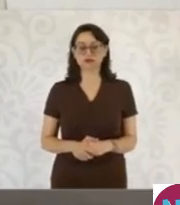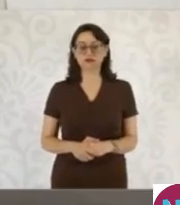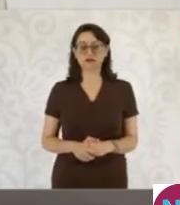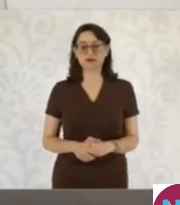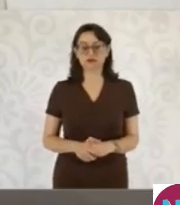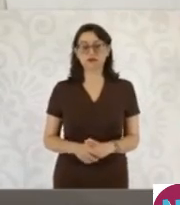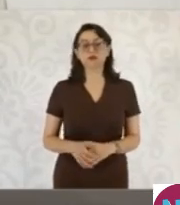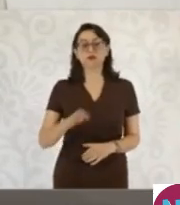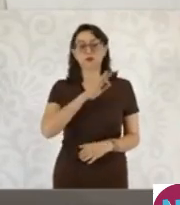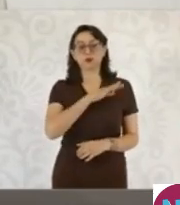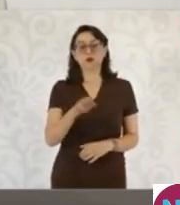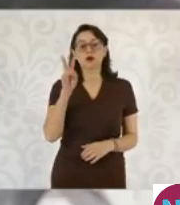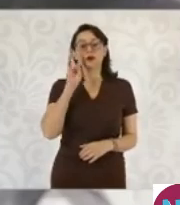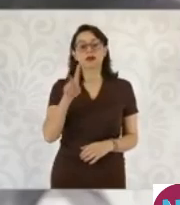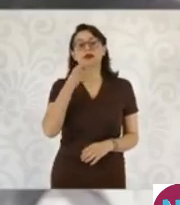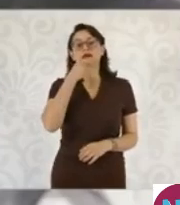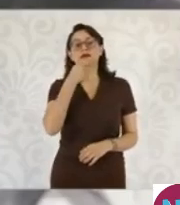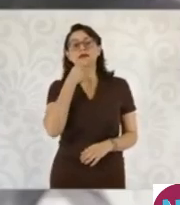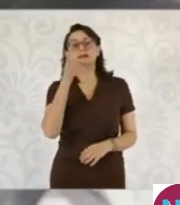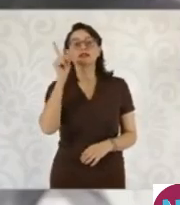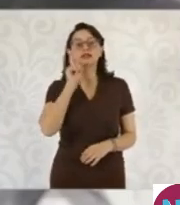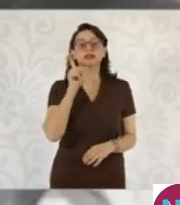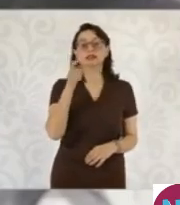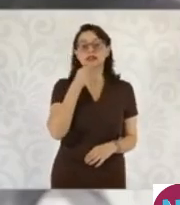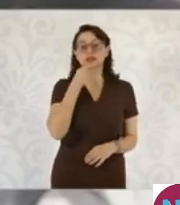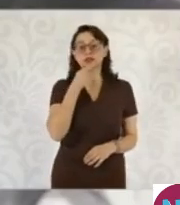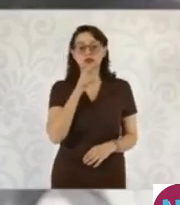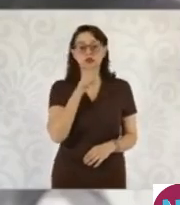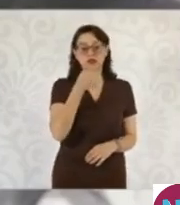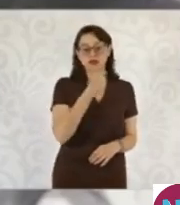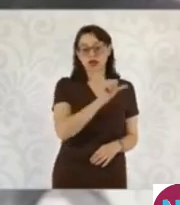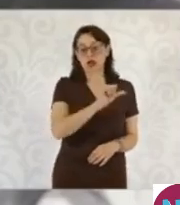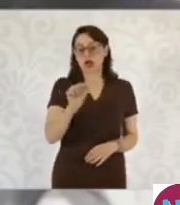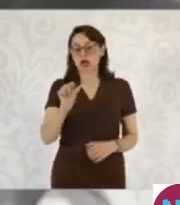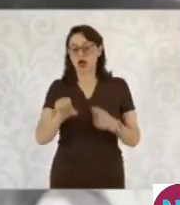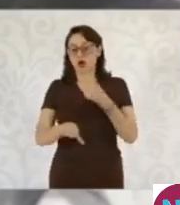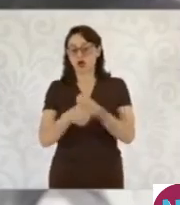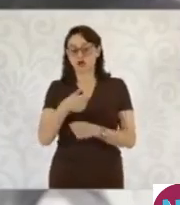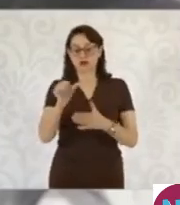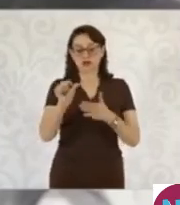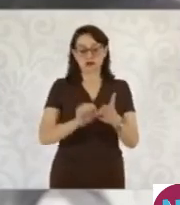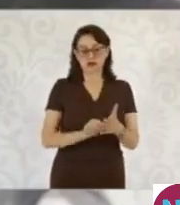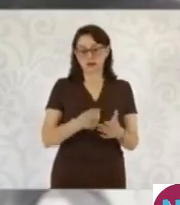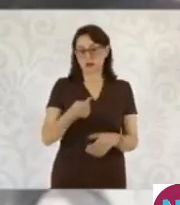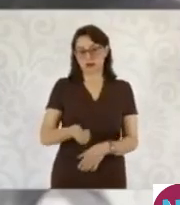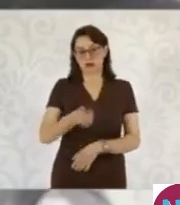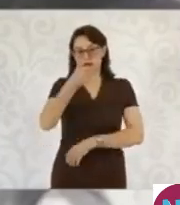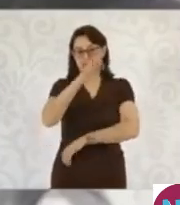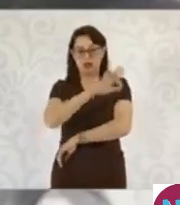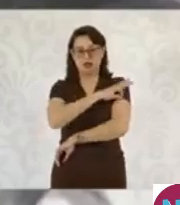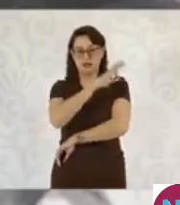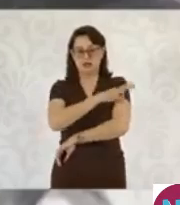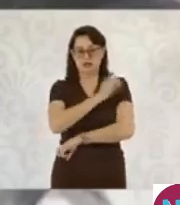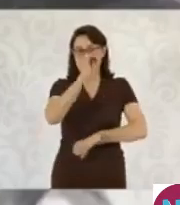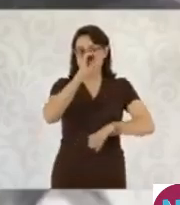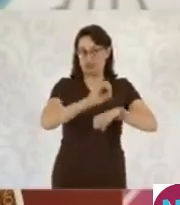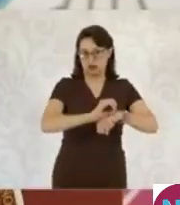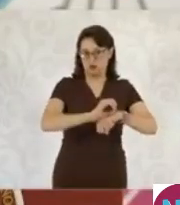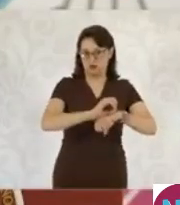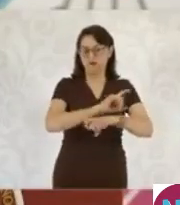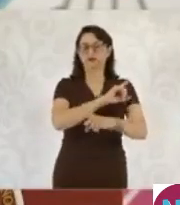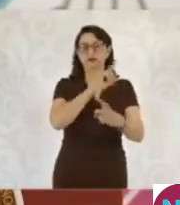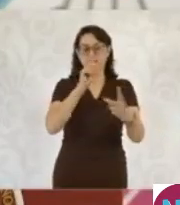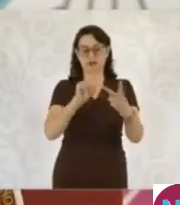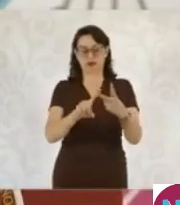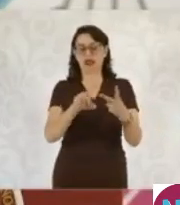aquí se puede vacunar a niñas y niños de 6 a 11 meses, que sería la dosis 0. La vacuna SR, la doble viral,